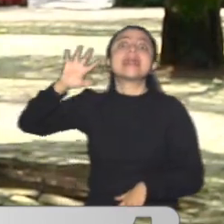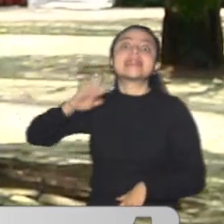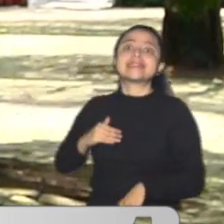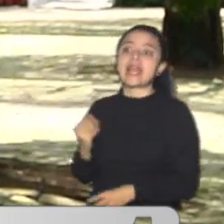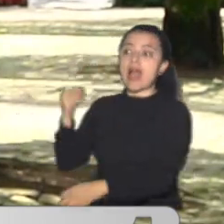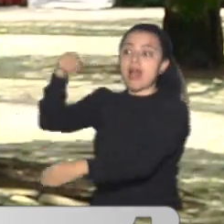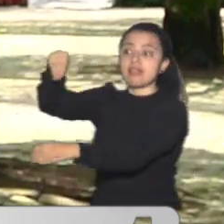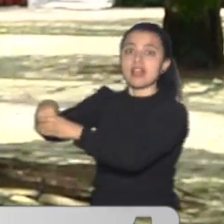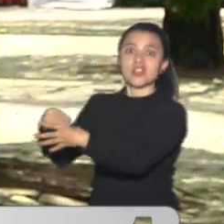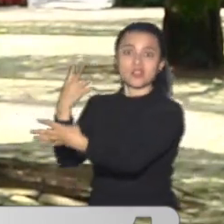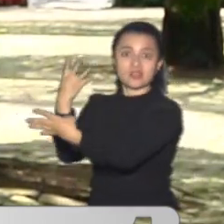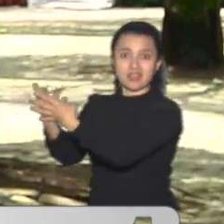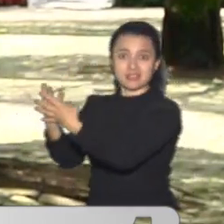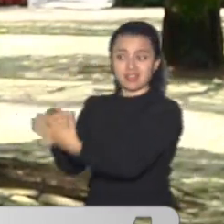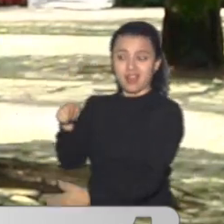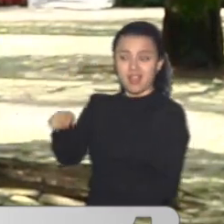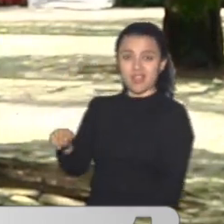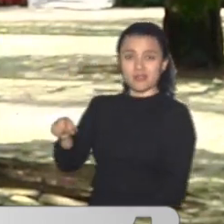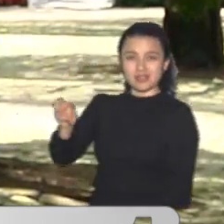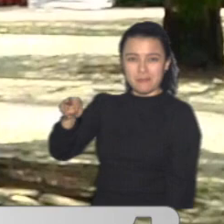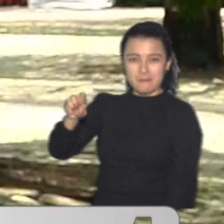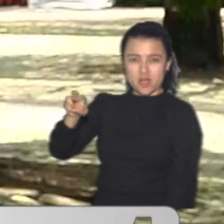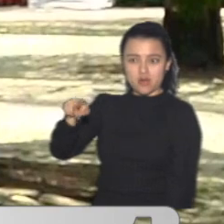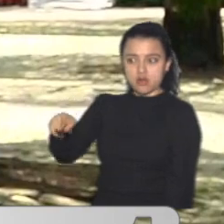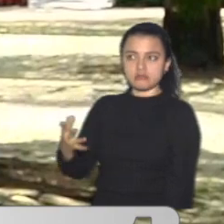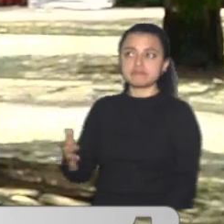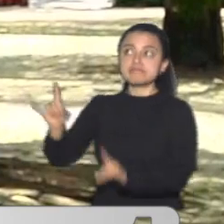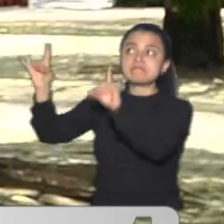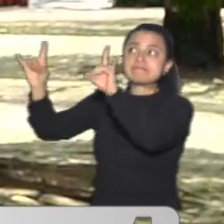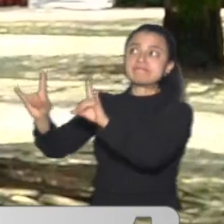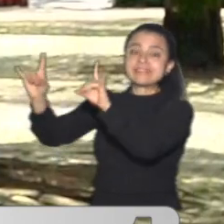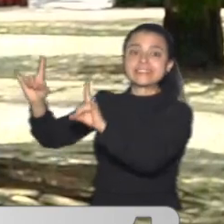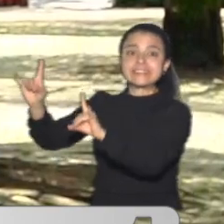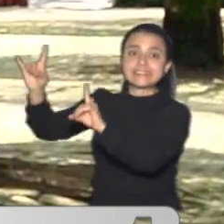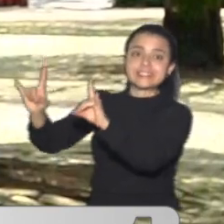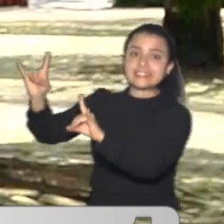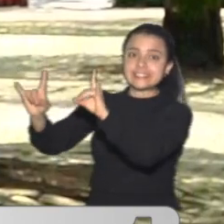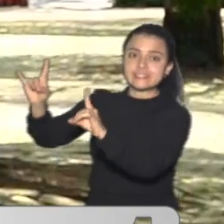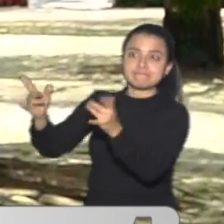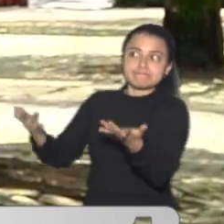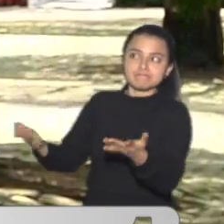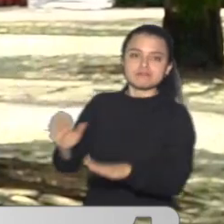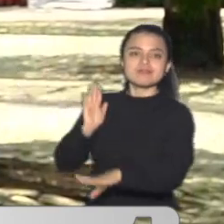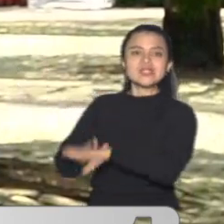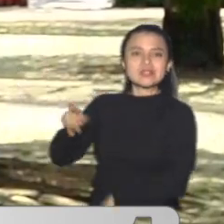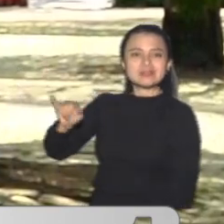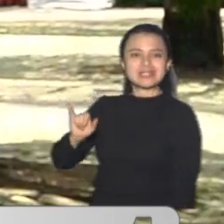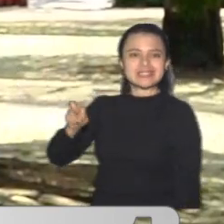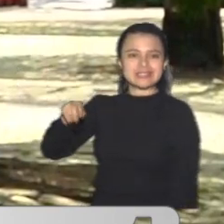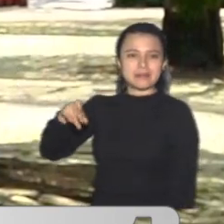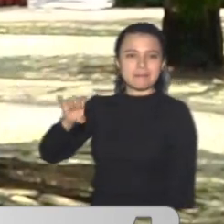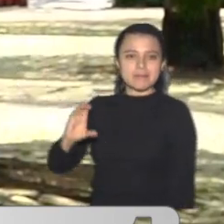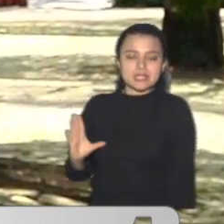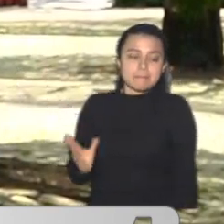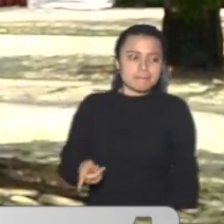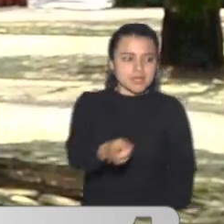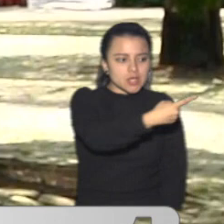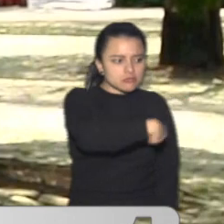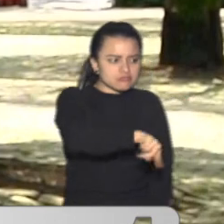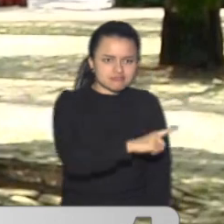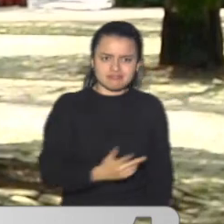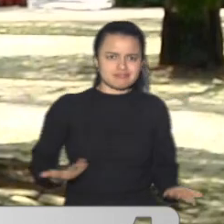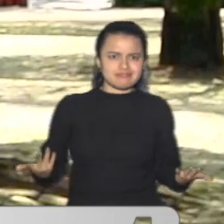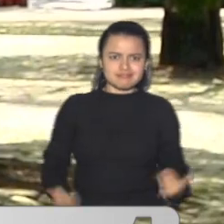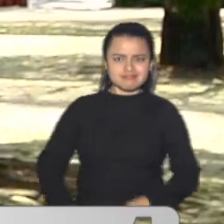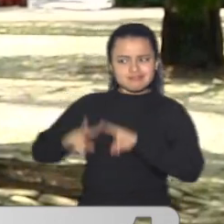conectividad que habrían estas audiencias que son virtuales y que la responsabilidad sería del inpec sin embargo los padres piden que se investiguen estas